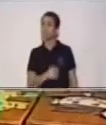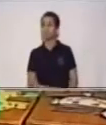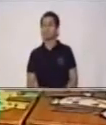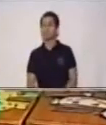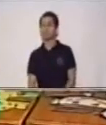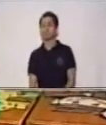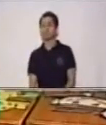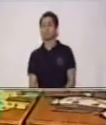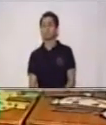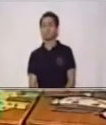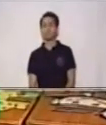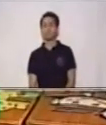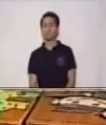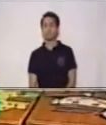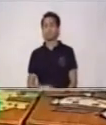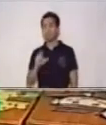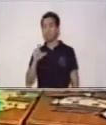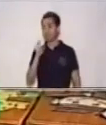que sería cha,